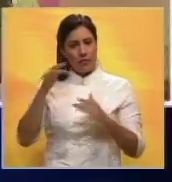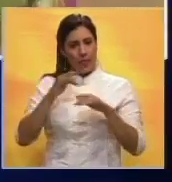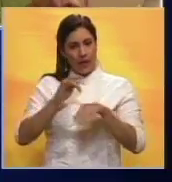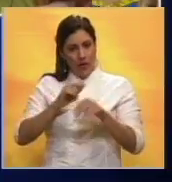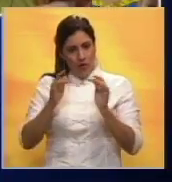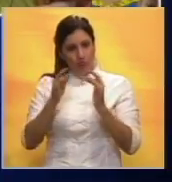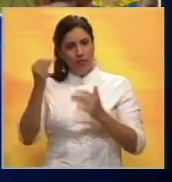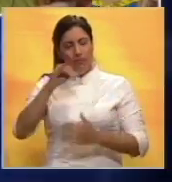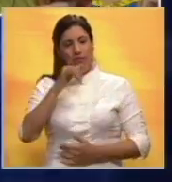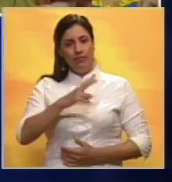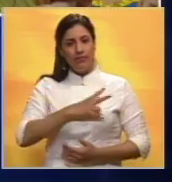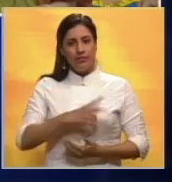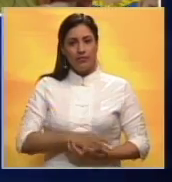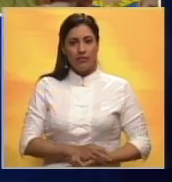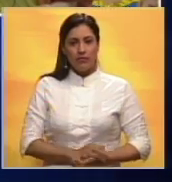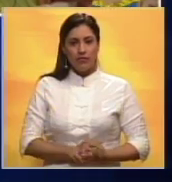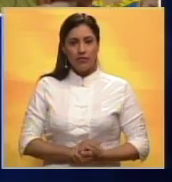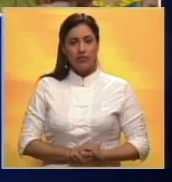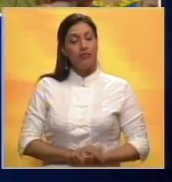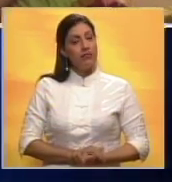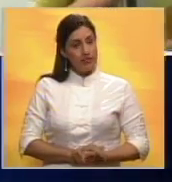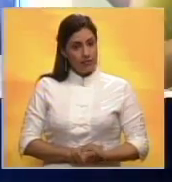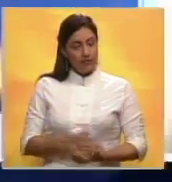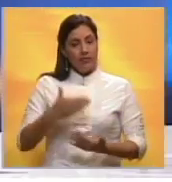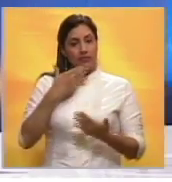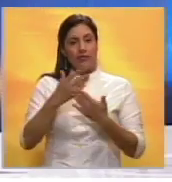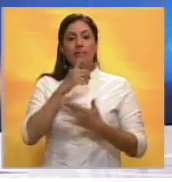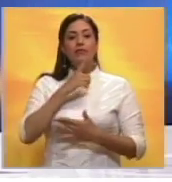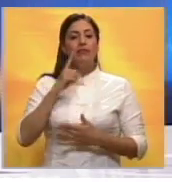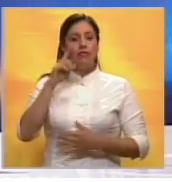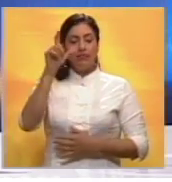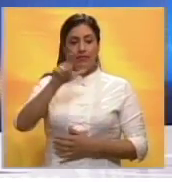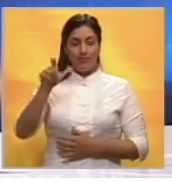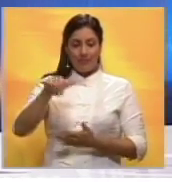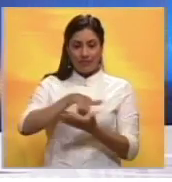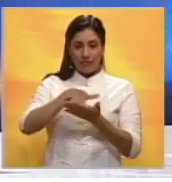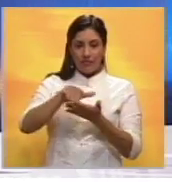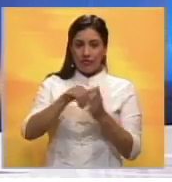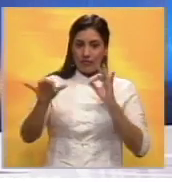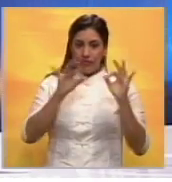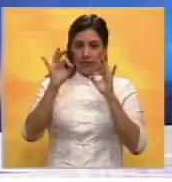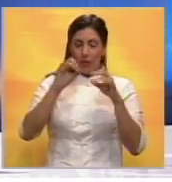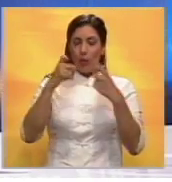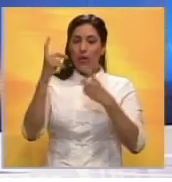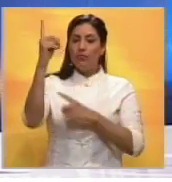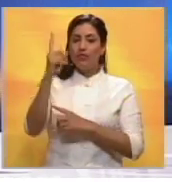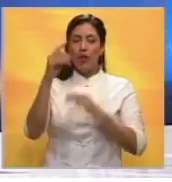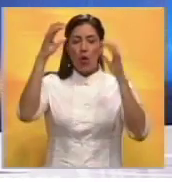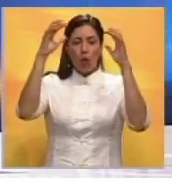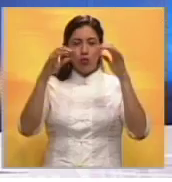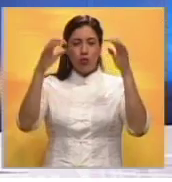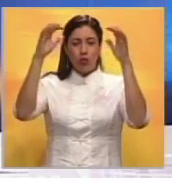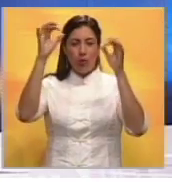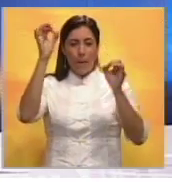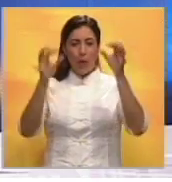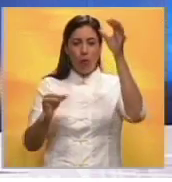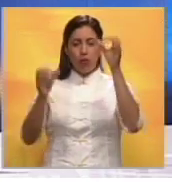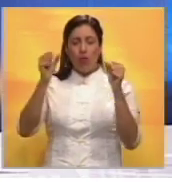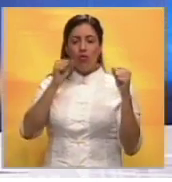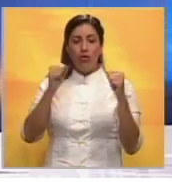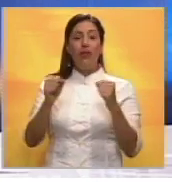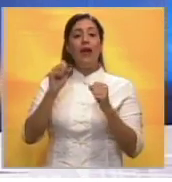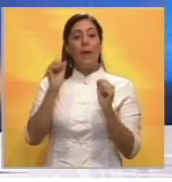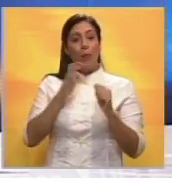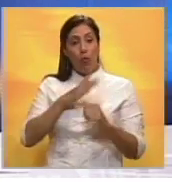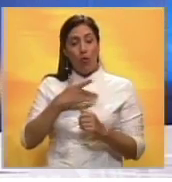momentos continúen con más de noticiero venevisión gracias Diana la ciudad de Nueva York se prepara para la llegada de la tormenta invernal Nico que